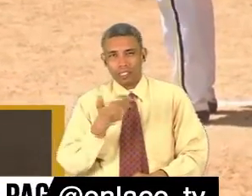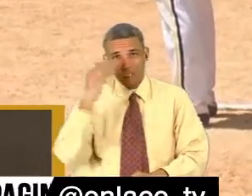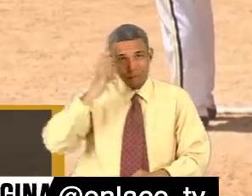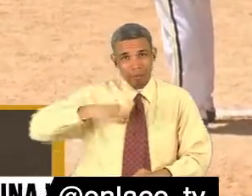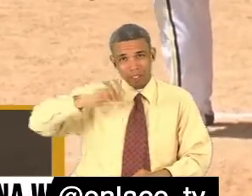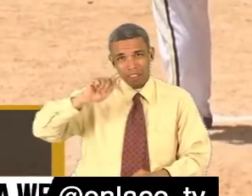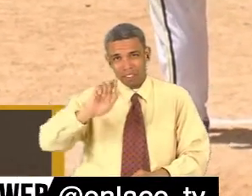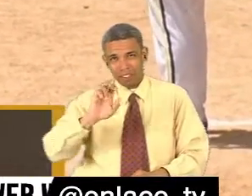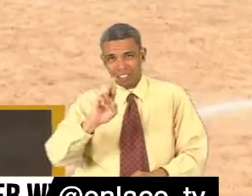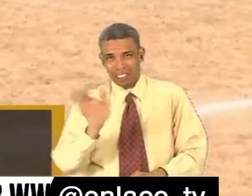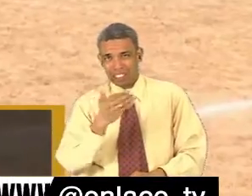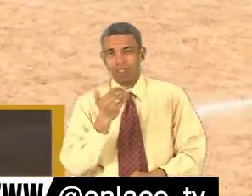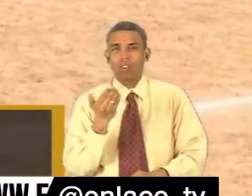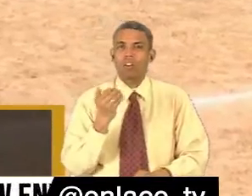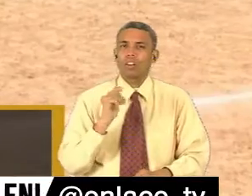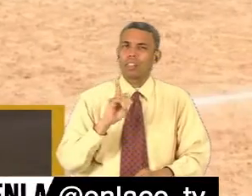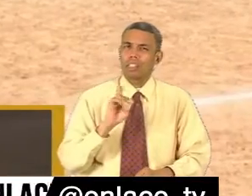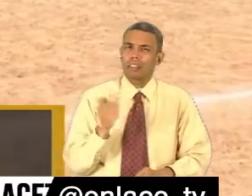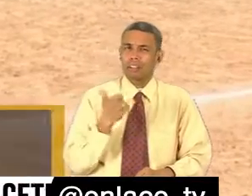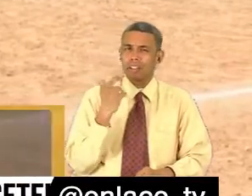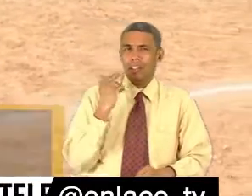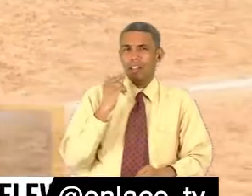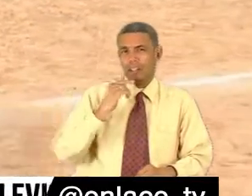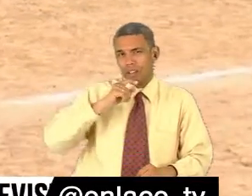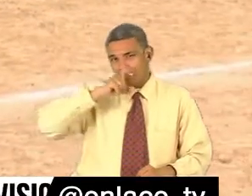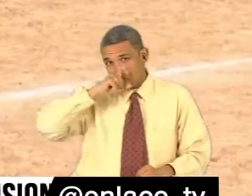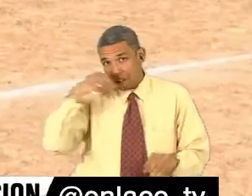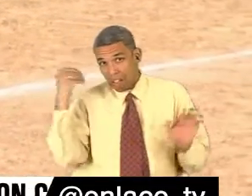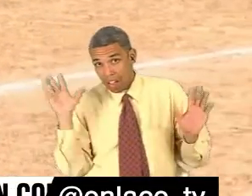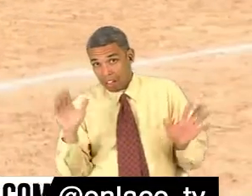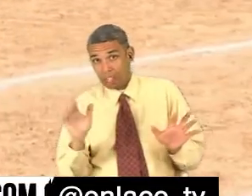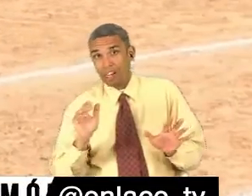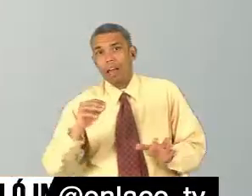Ferticol, Delfines, Águilas, Pipatón y La 57.